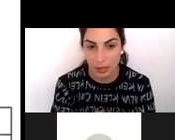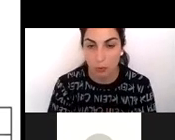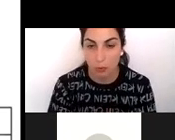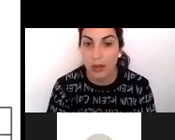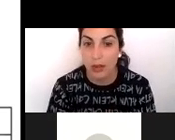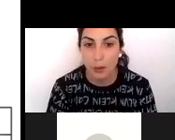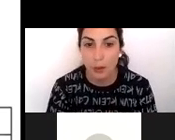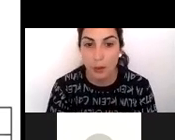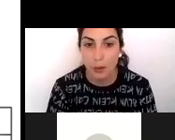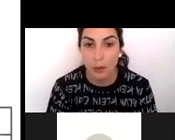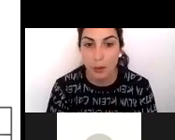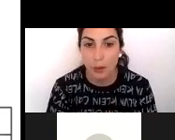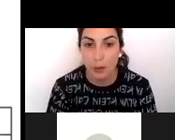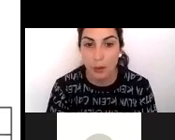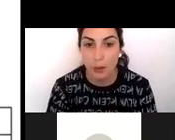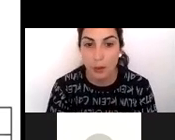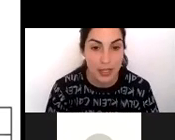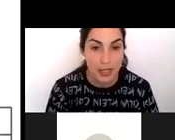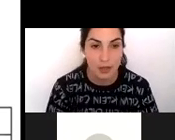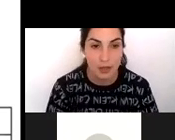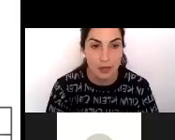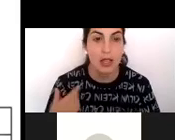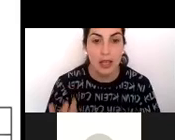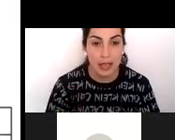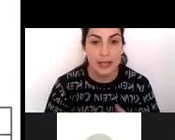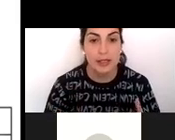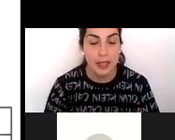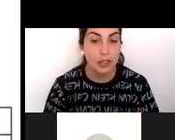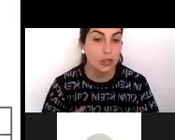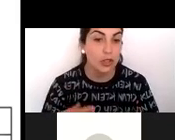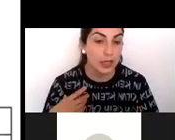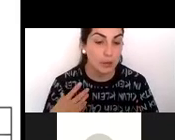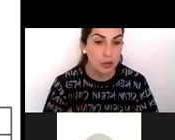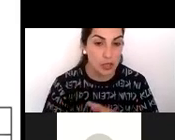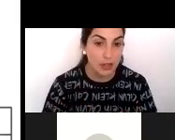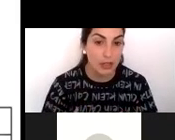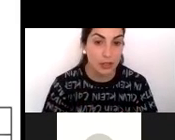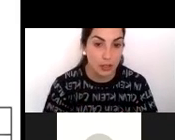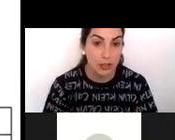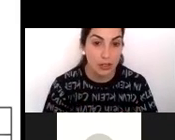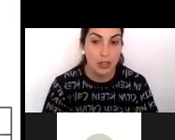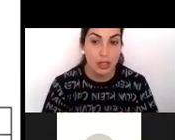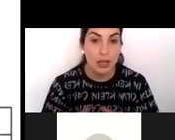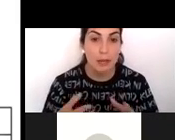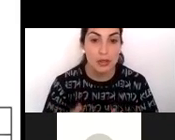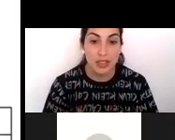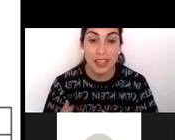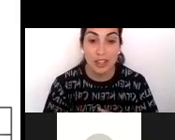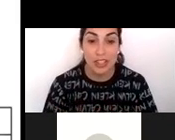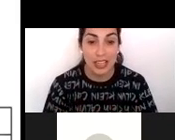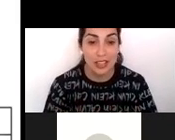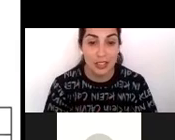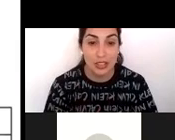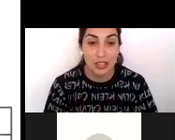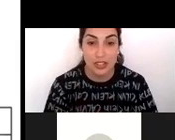Vuelvo a responder y lo hago más reflexivo. Es cierto la posible